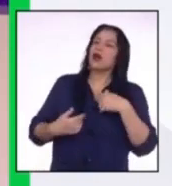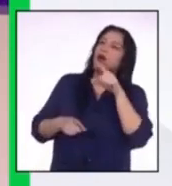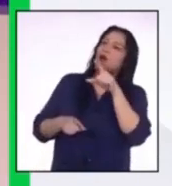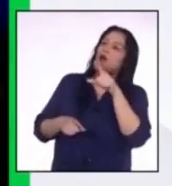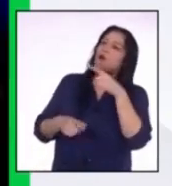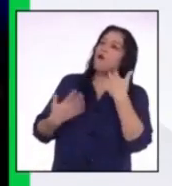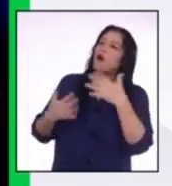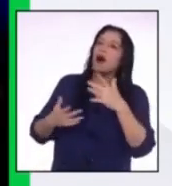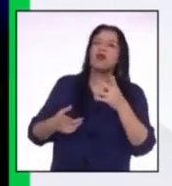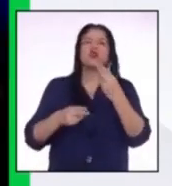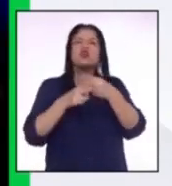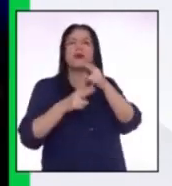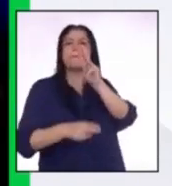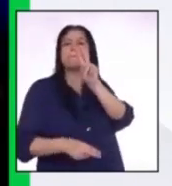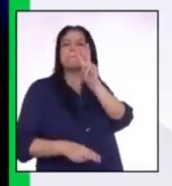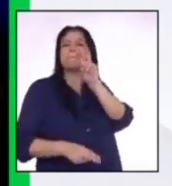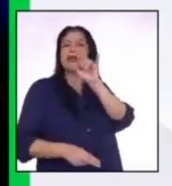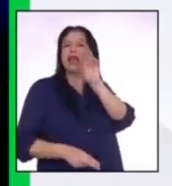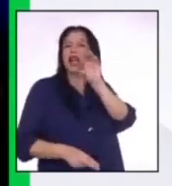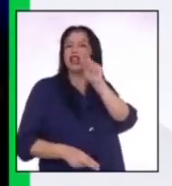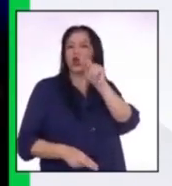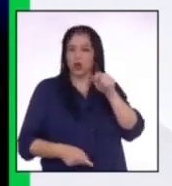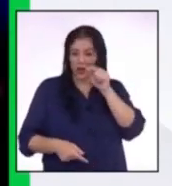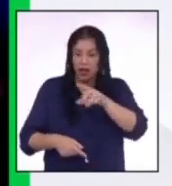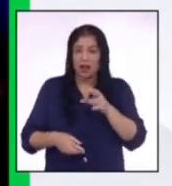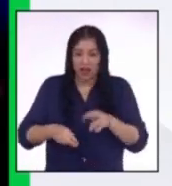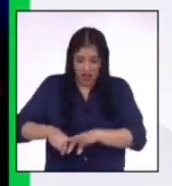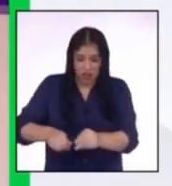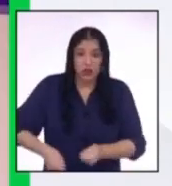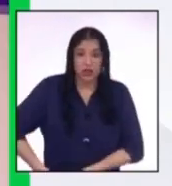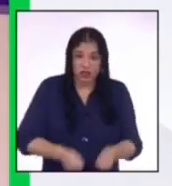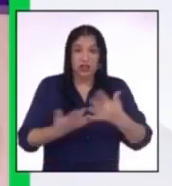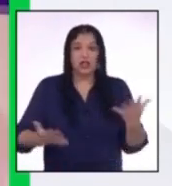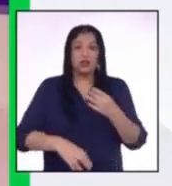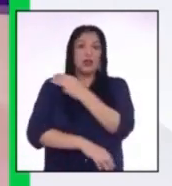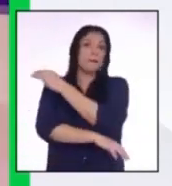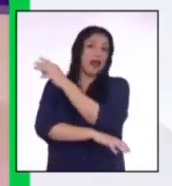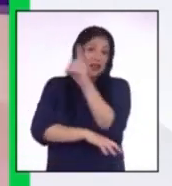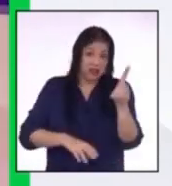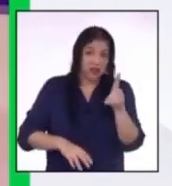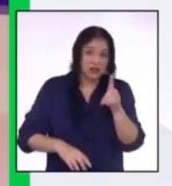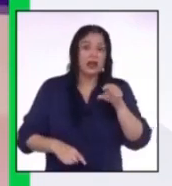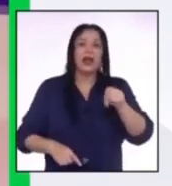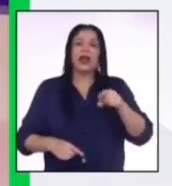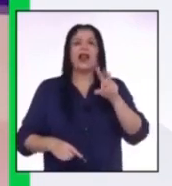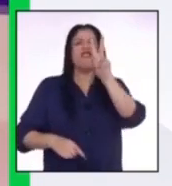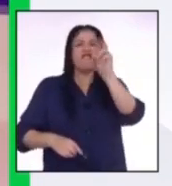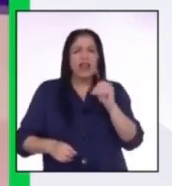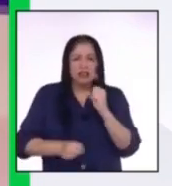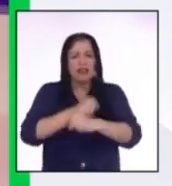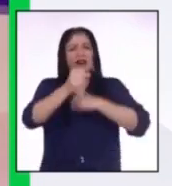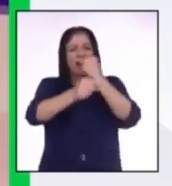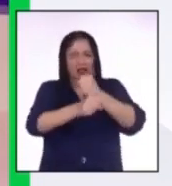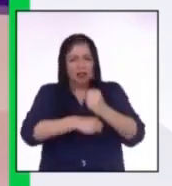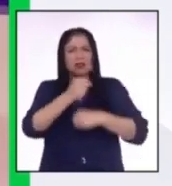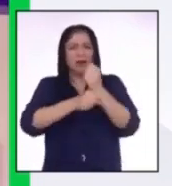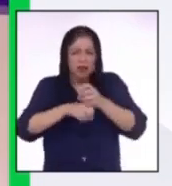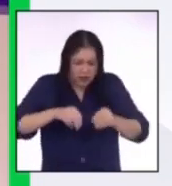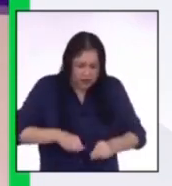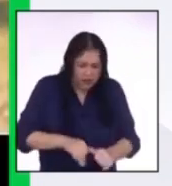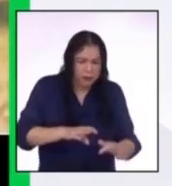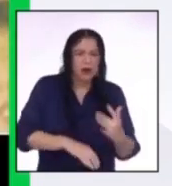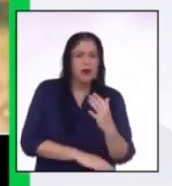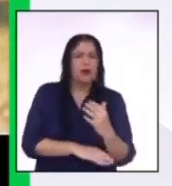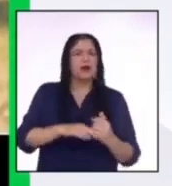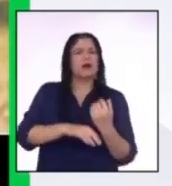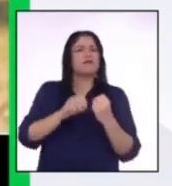están viendo en la foto víctor yo es una persona es un agricultor de madre de dios por 20 años víctor sembró mil árboles y hizo